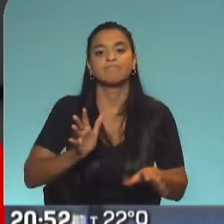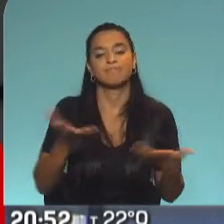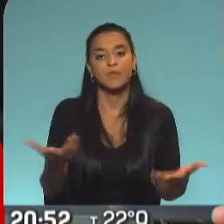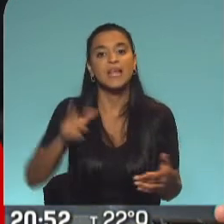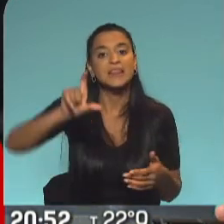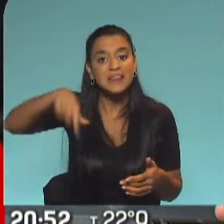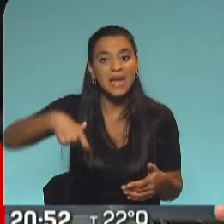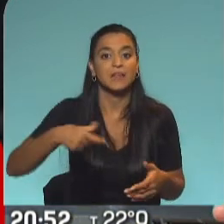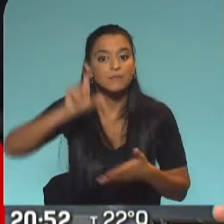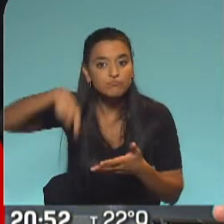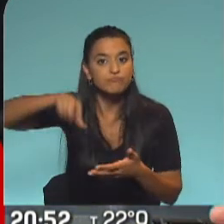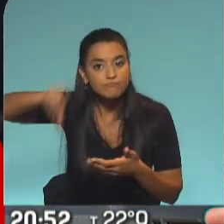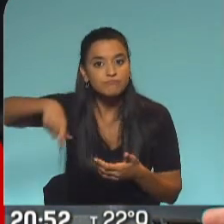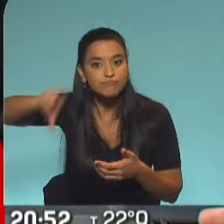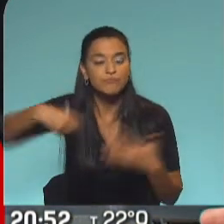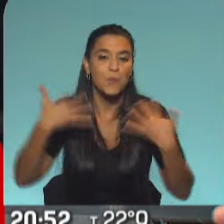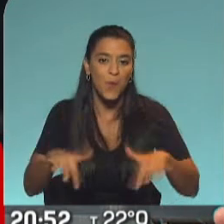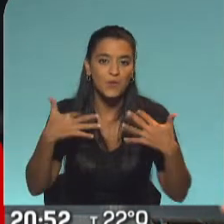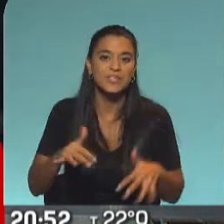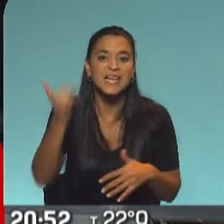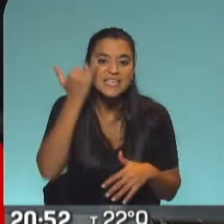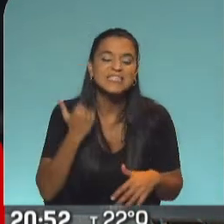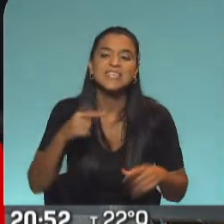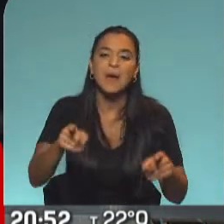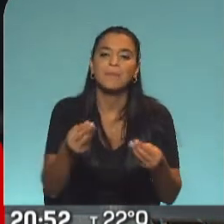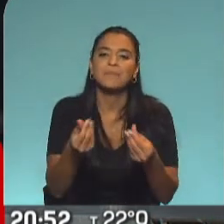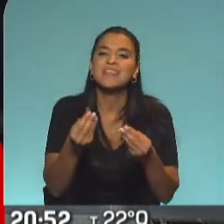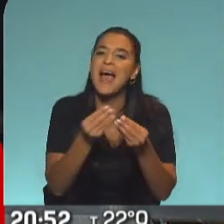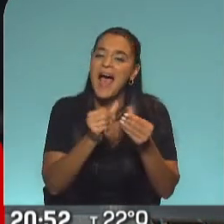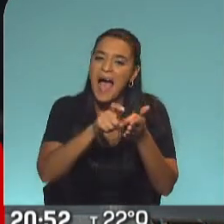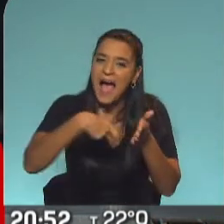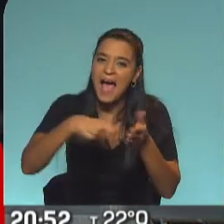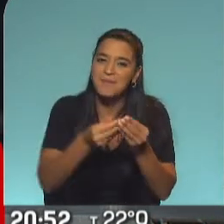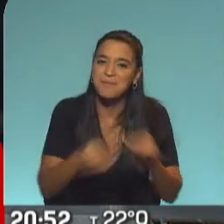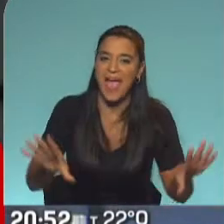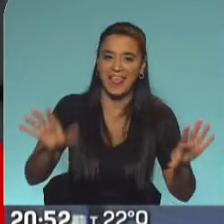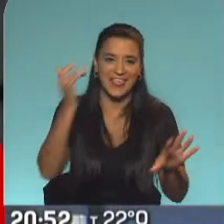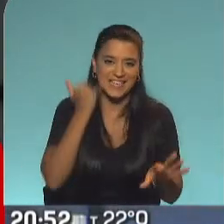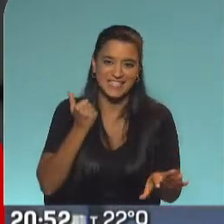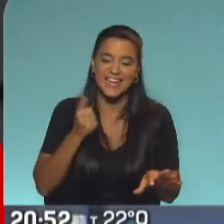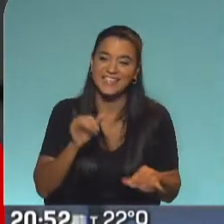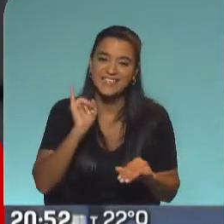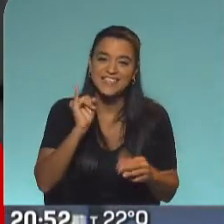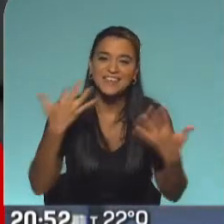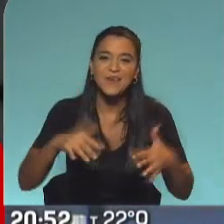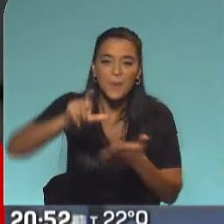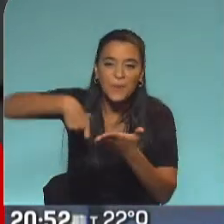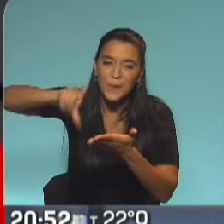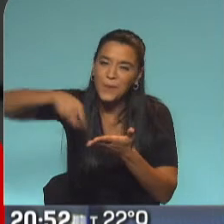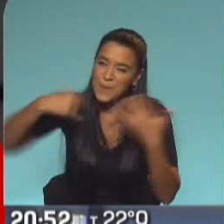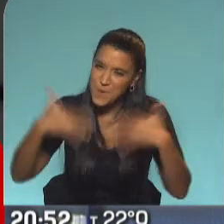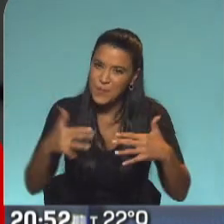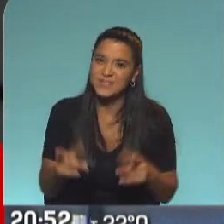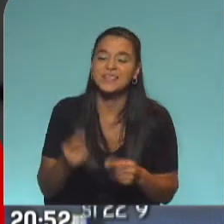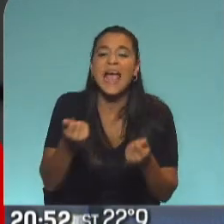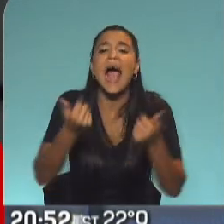una tarjeta que es usada, que es bastante usada. Ya está perdiendo lo magnético, la cinta. Que ya, claro, sí, muy, muy usada, no para